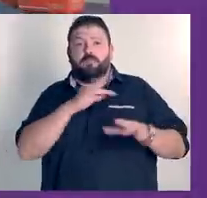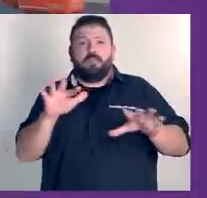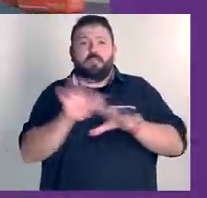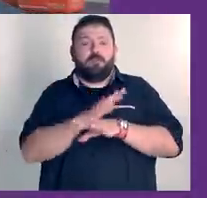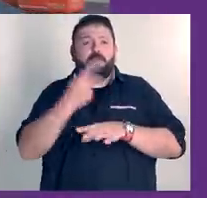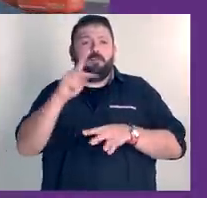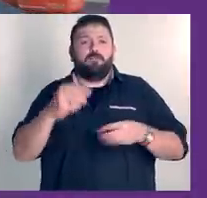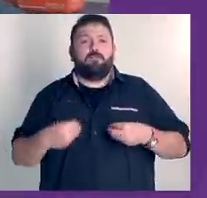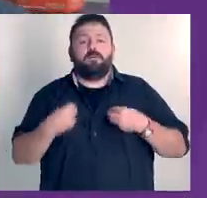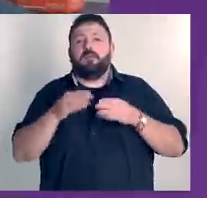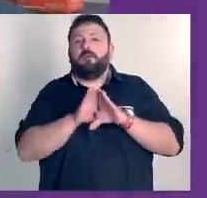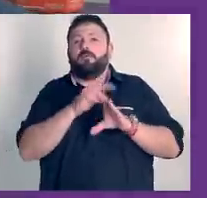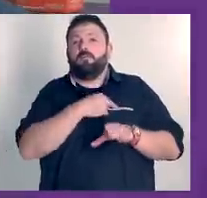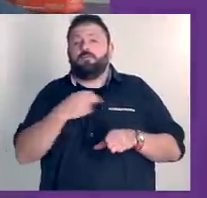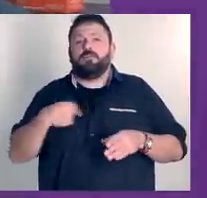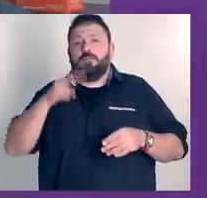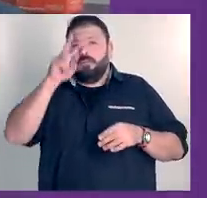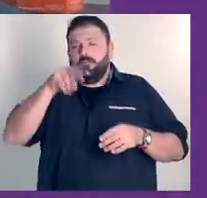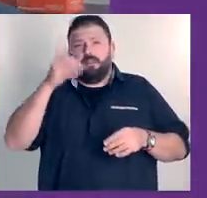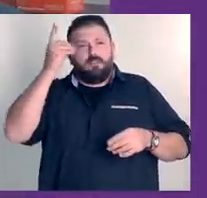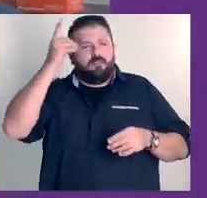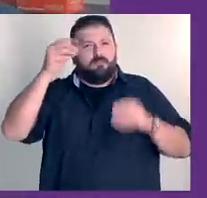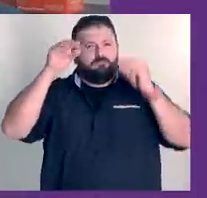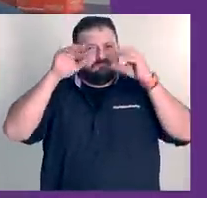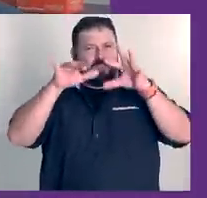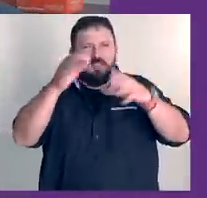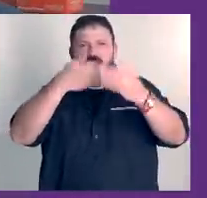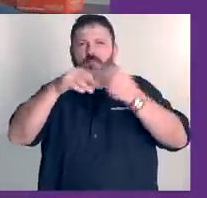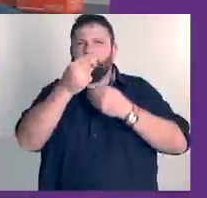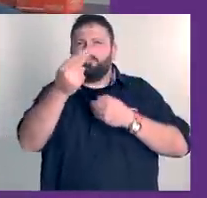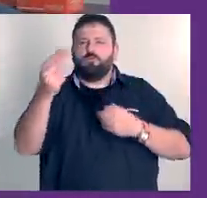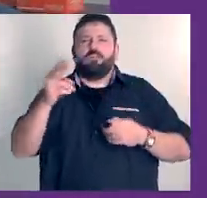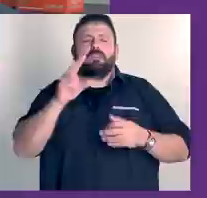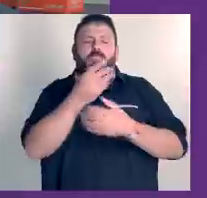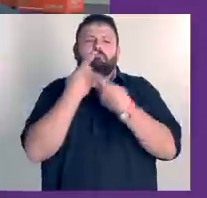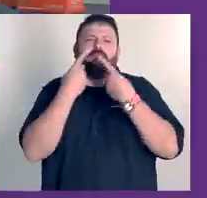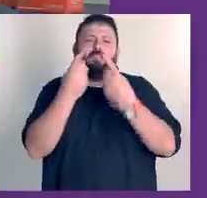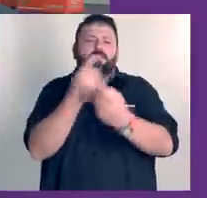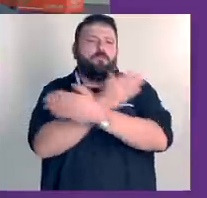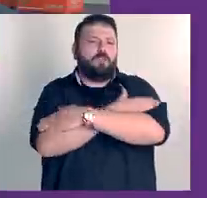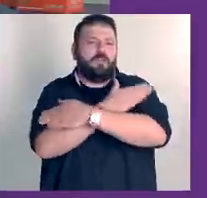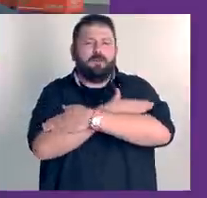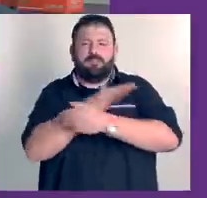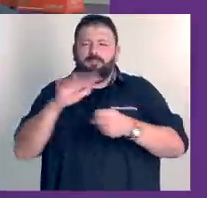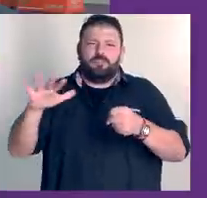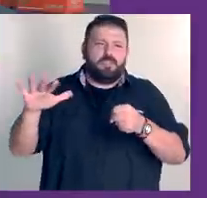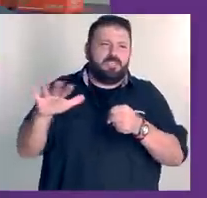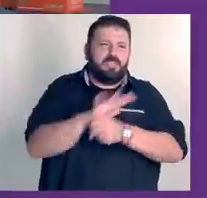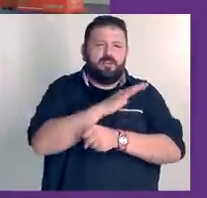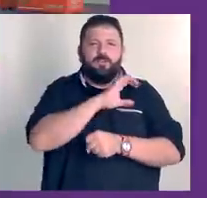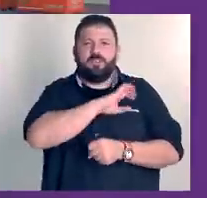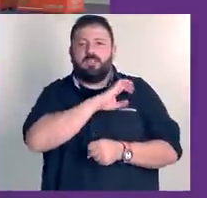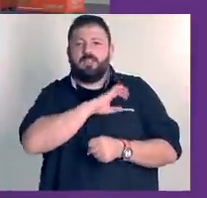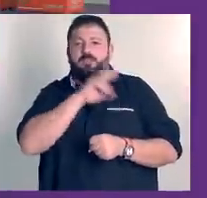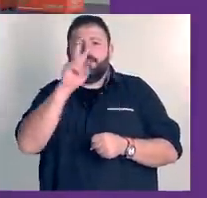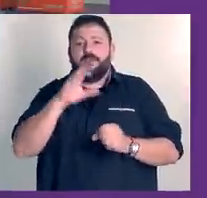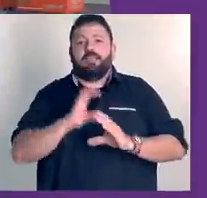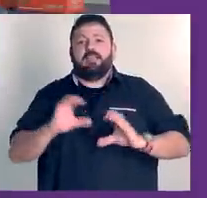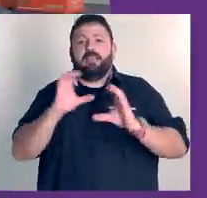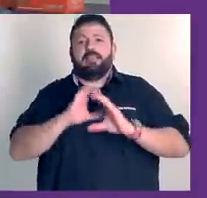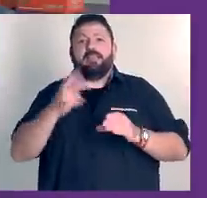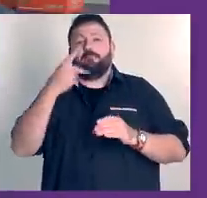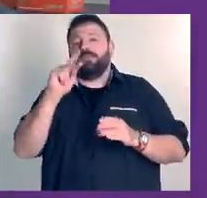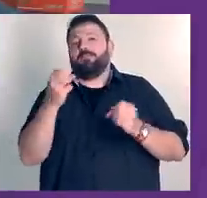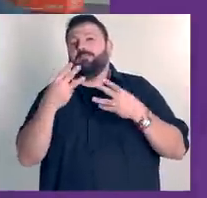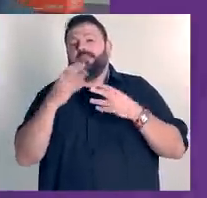como nosotros. Que Dios los bendiga muchísimo y les mando un abrazo lleno de cariño. Ya saben que les cantaría, pero aquí no me dejan